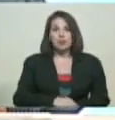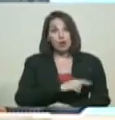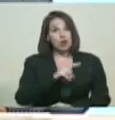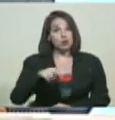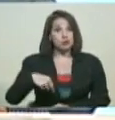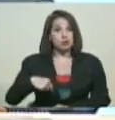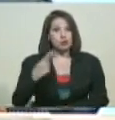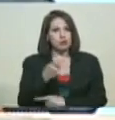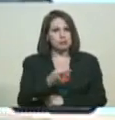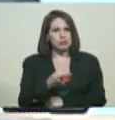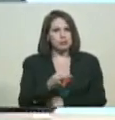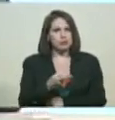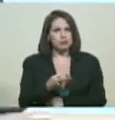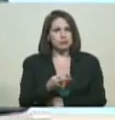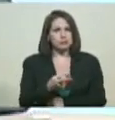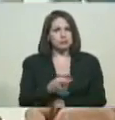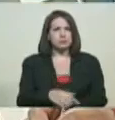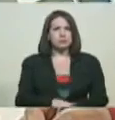no hay